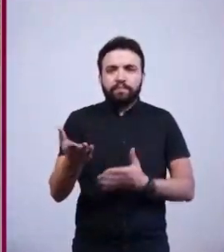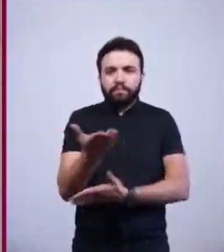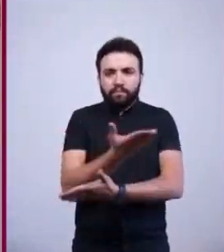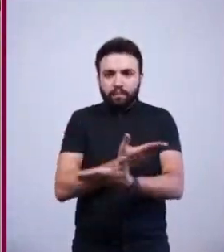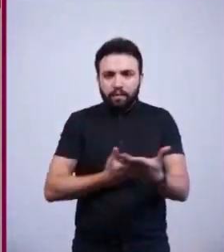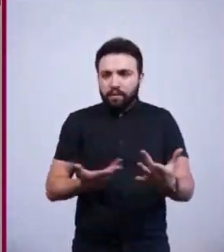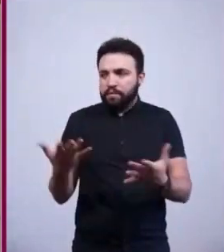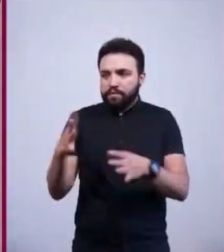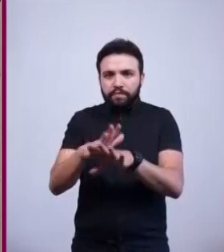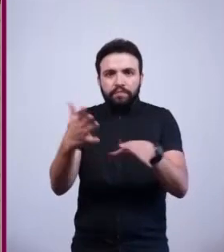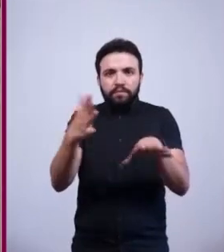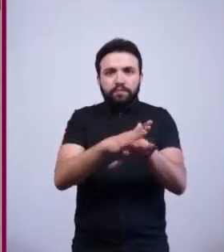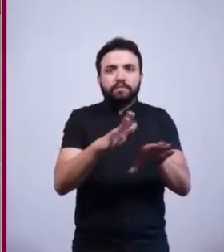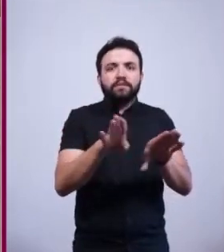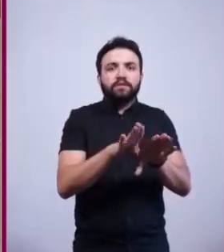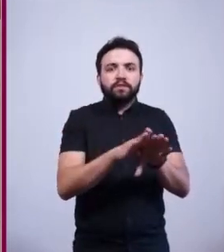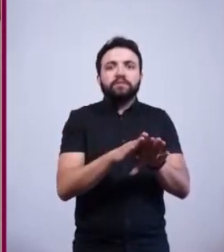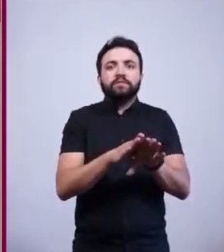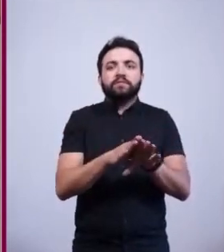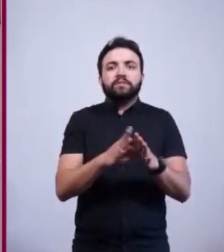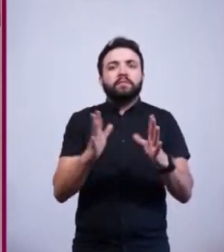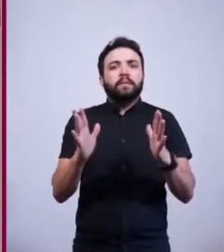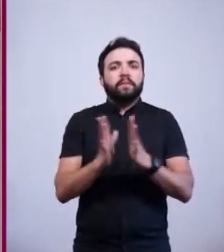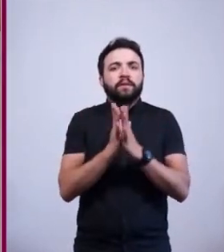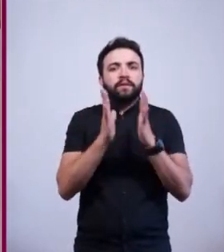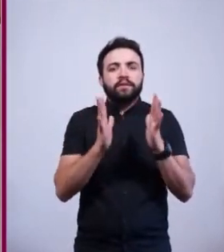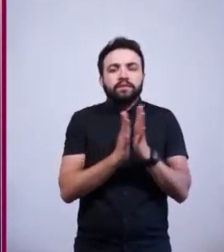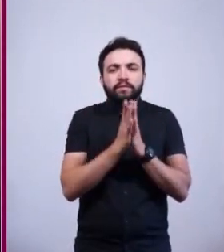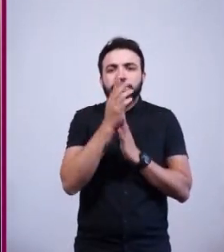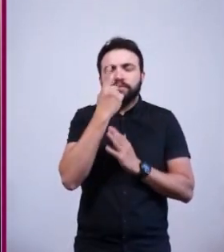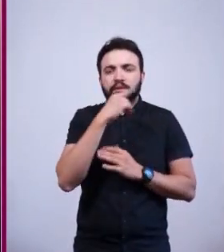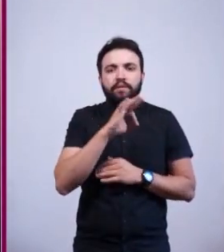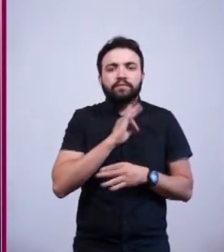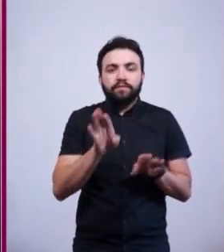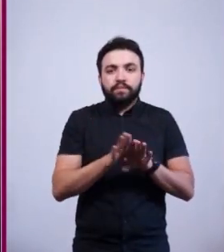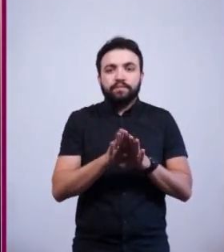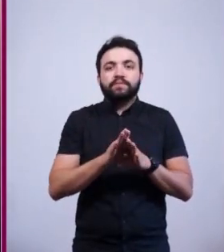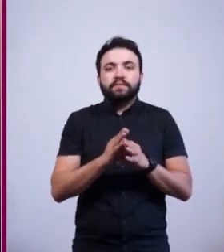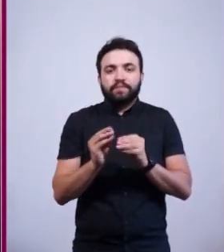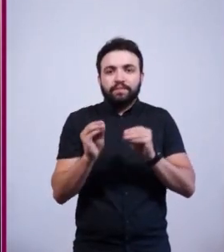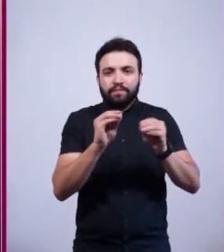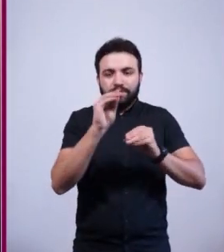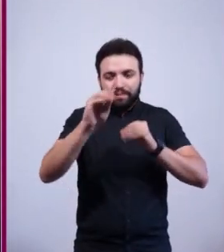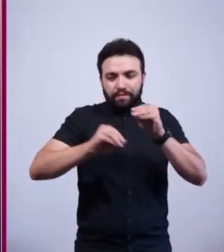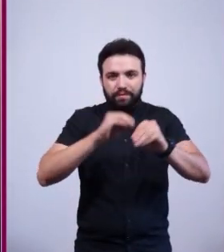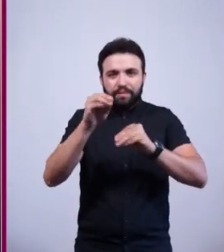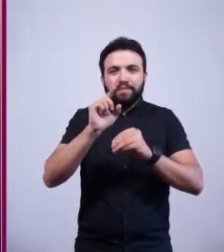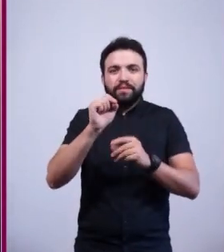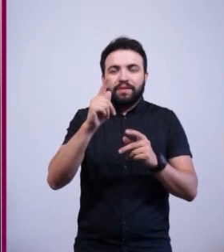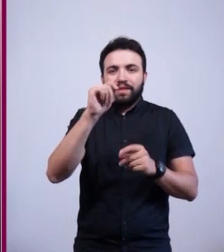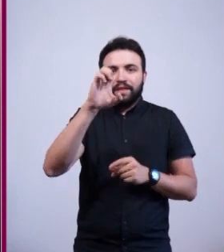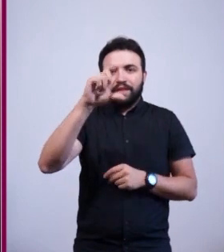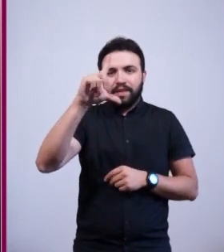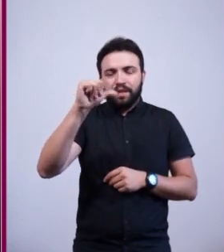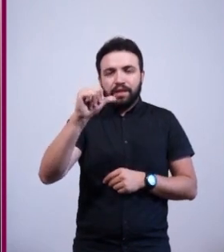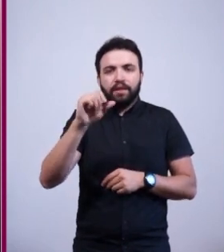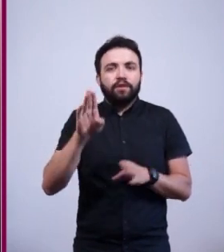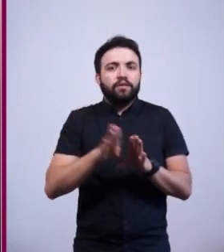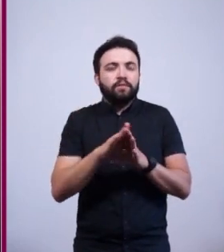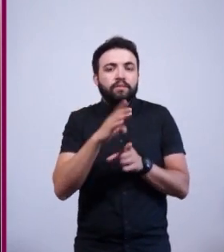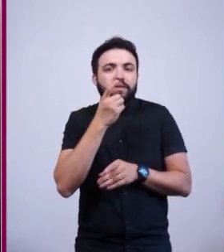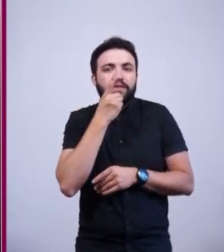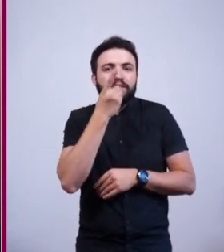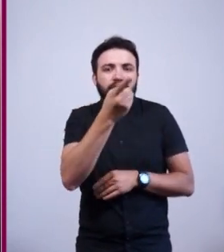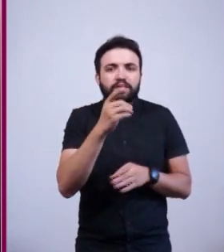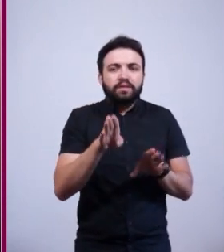colaboraciones y además eventos participativos para formar piezas textiles en relación a